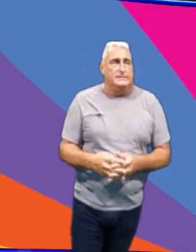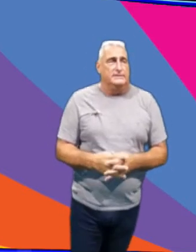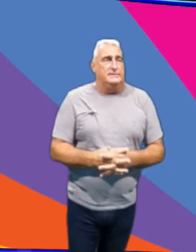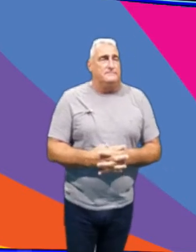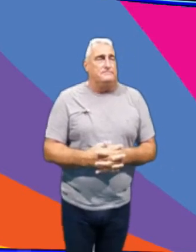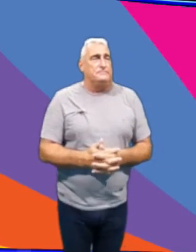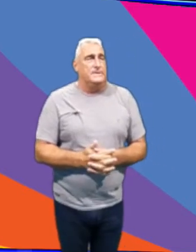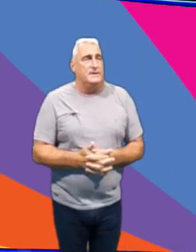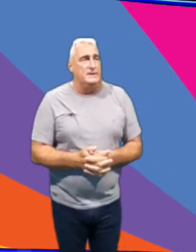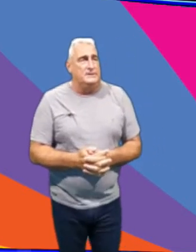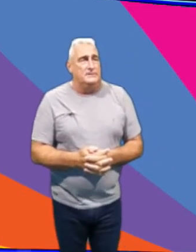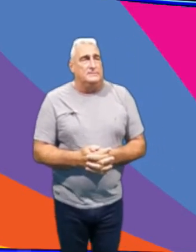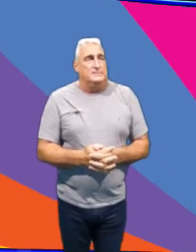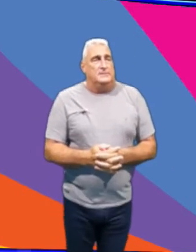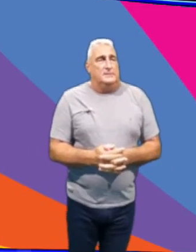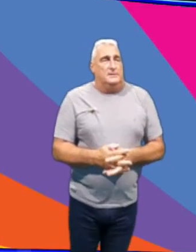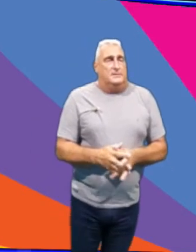Setenta. Hoy sí.